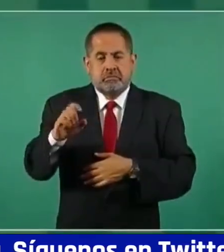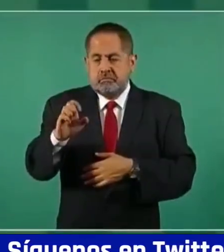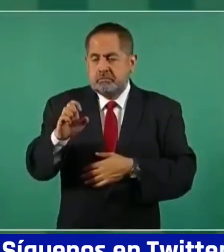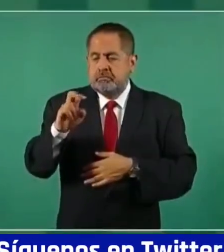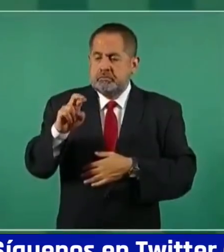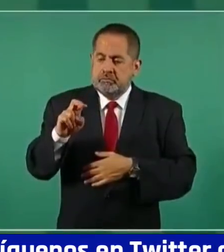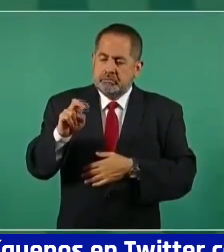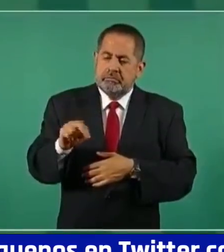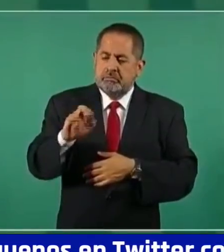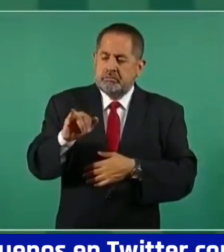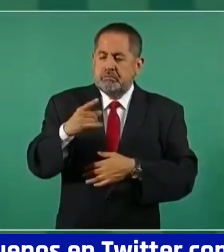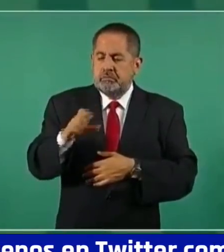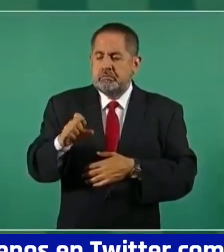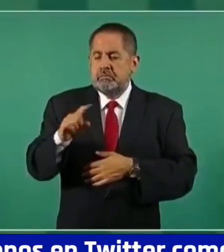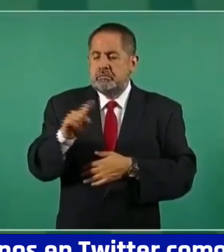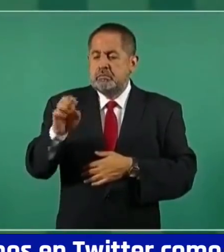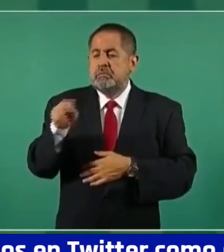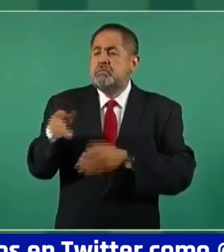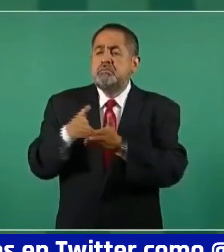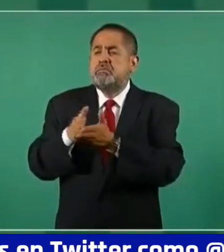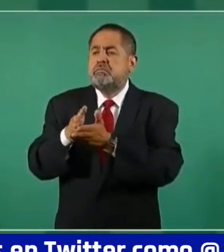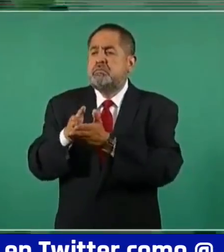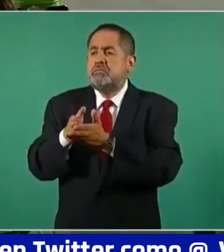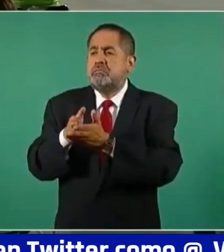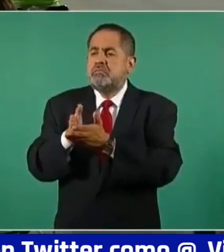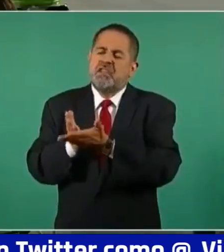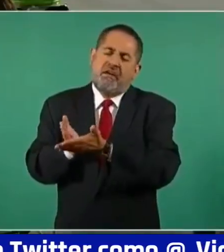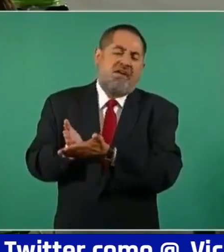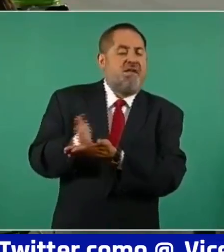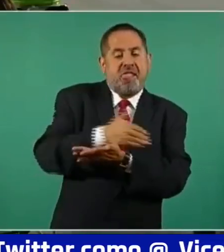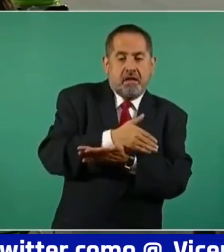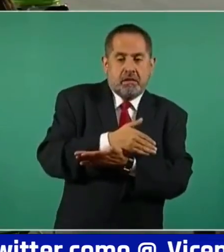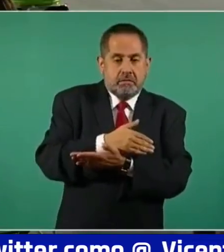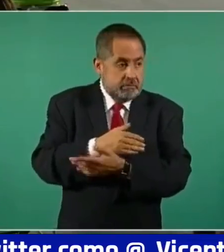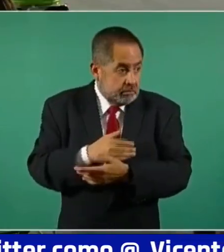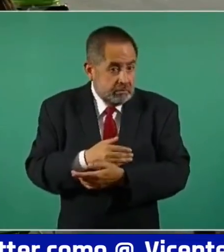Semo, y termina